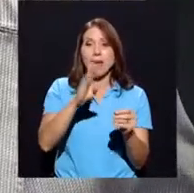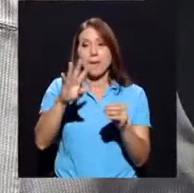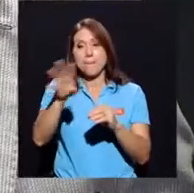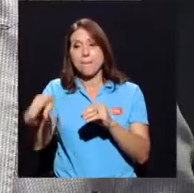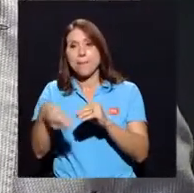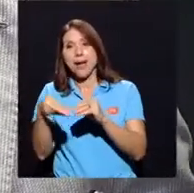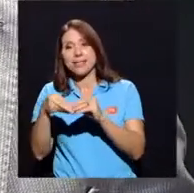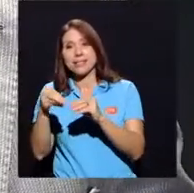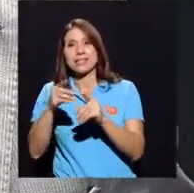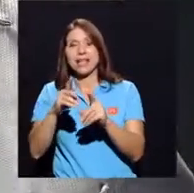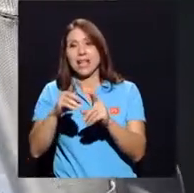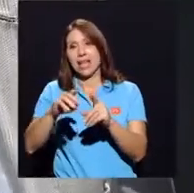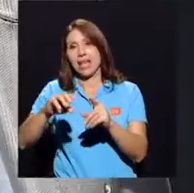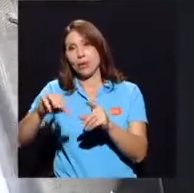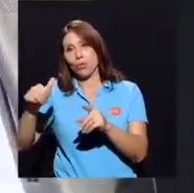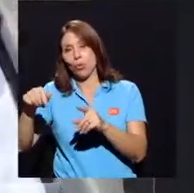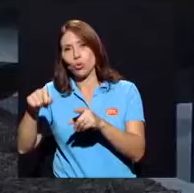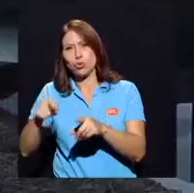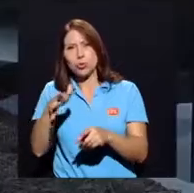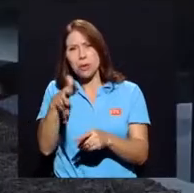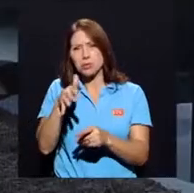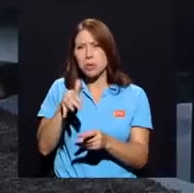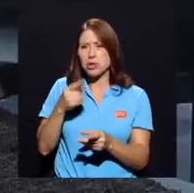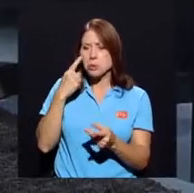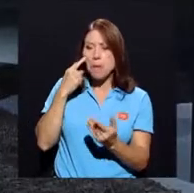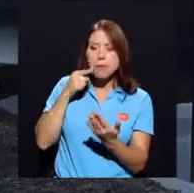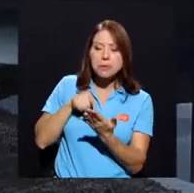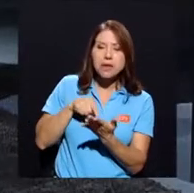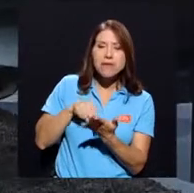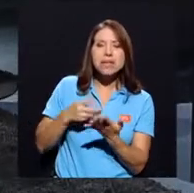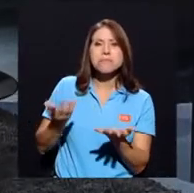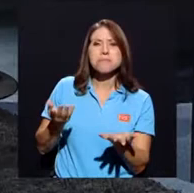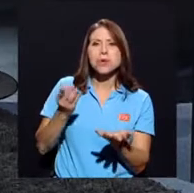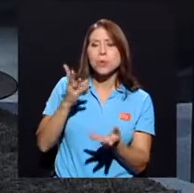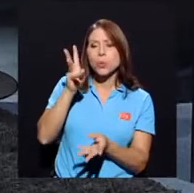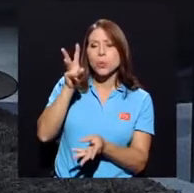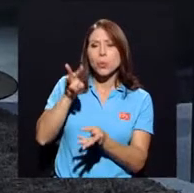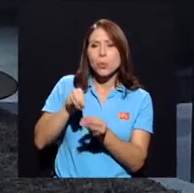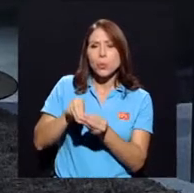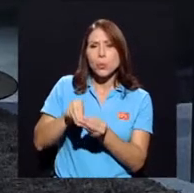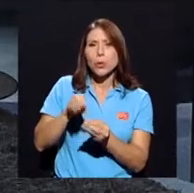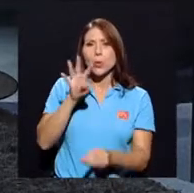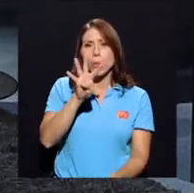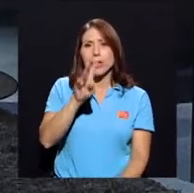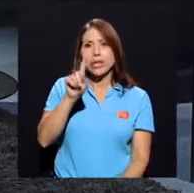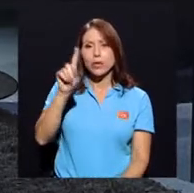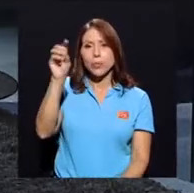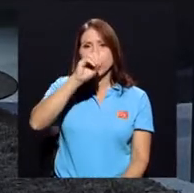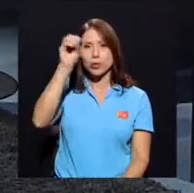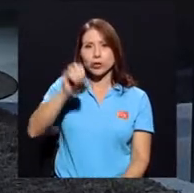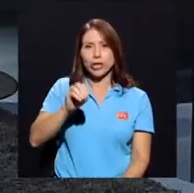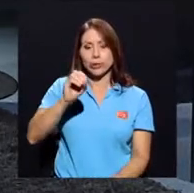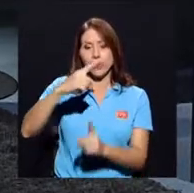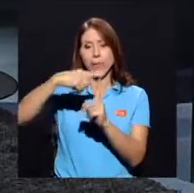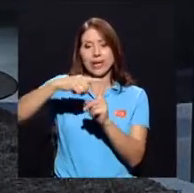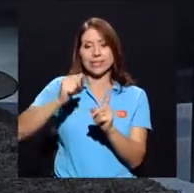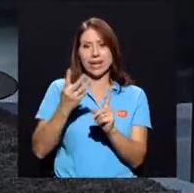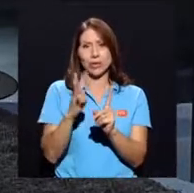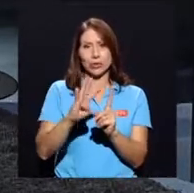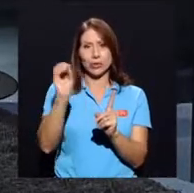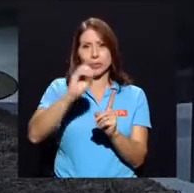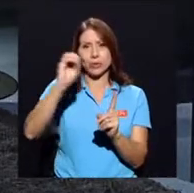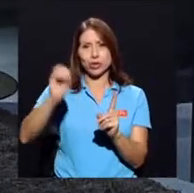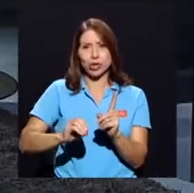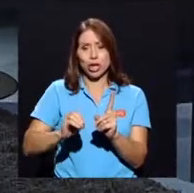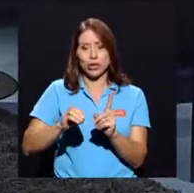del 40 y lo tengo vamos a cortar el 41 más el 14% de los otros